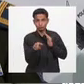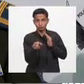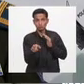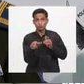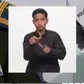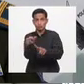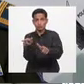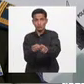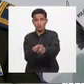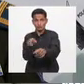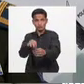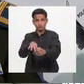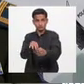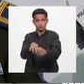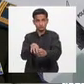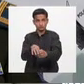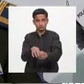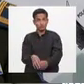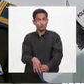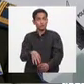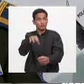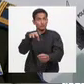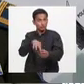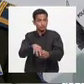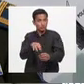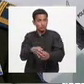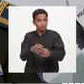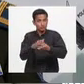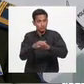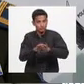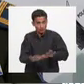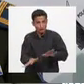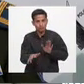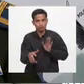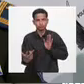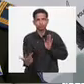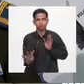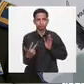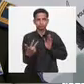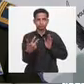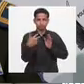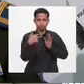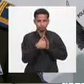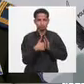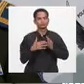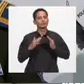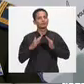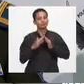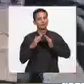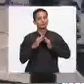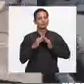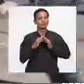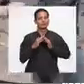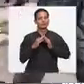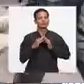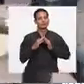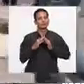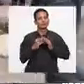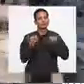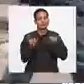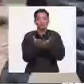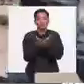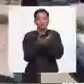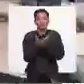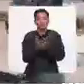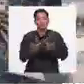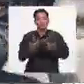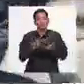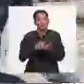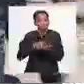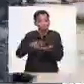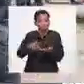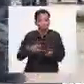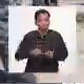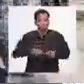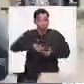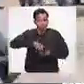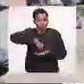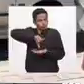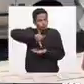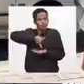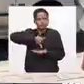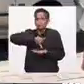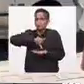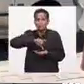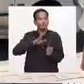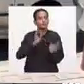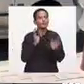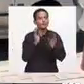sufragar de igual manera luego de haber ejercido el voto serán trasladados hasta su domicilio el servicio no tendrá costo alguno y